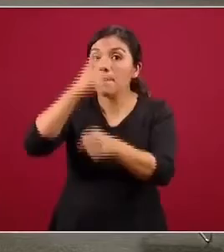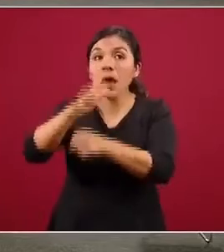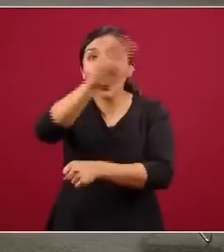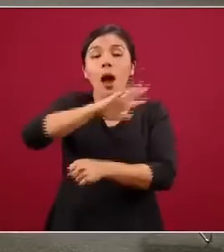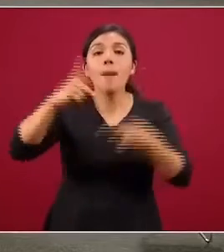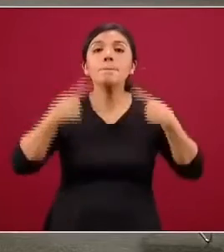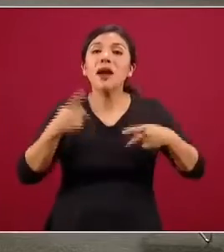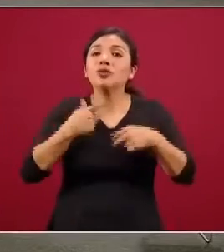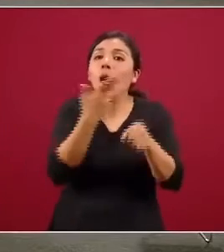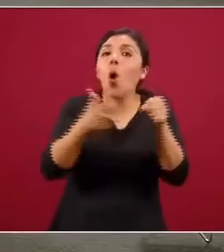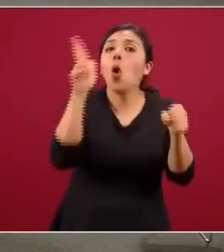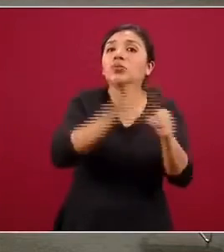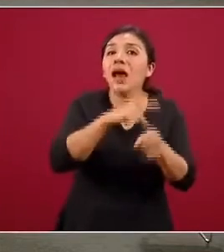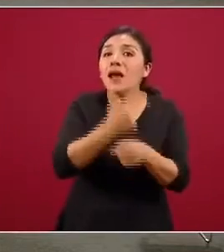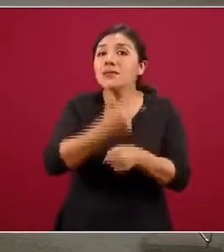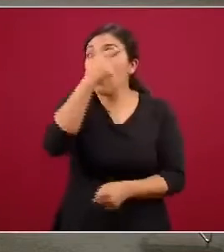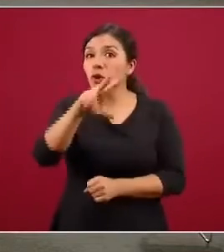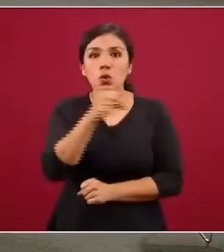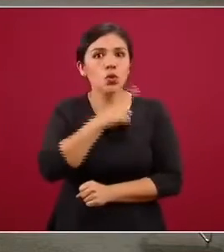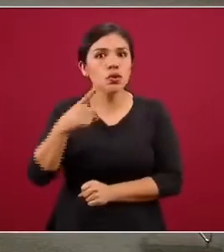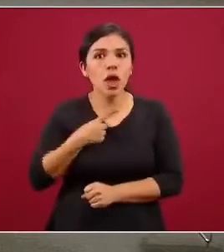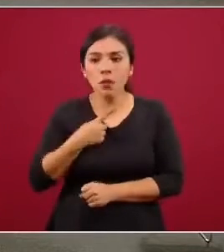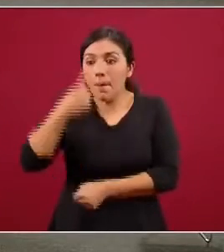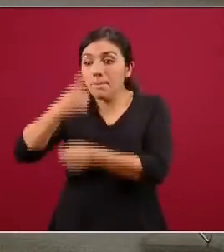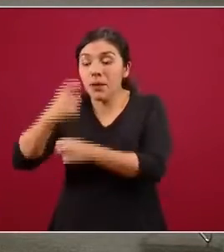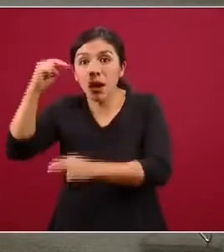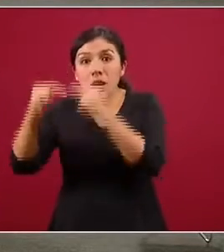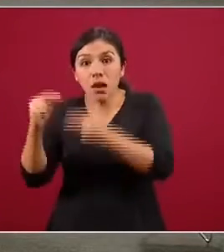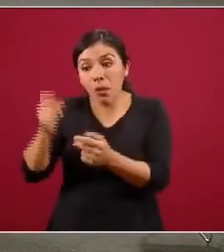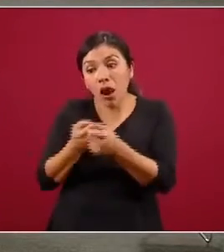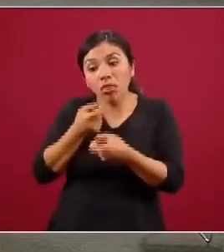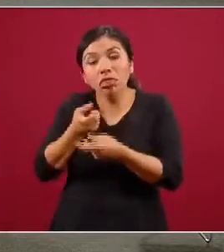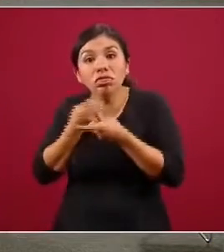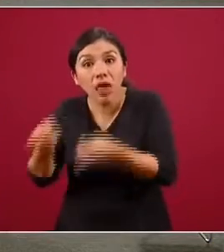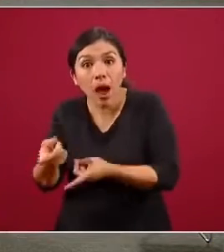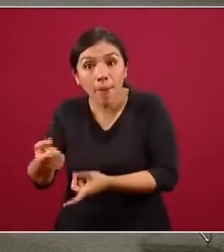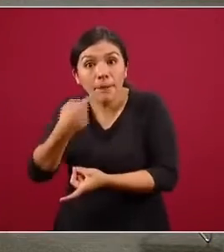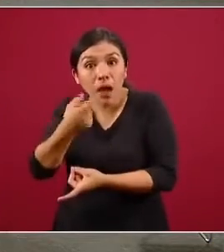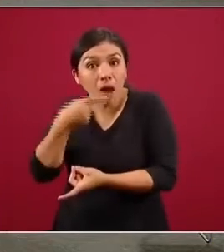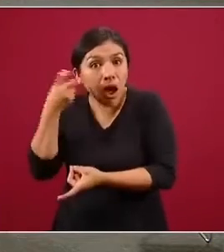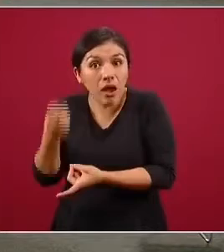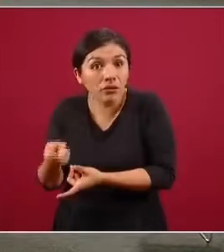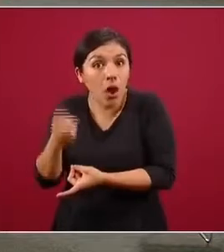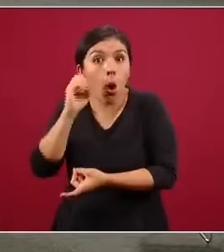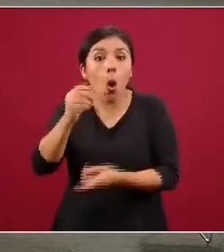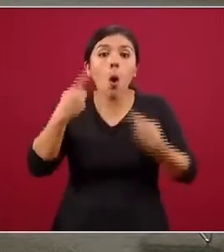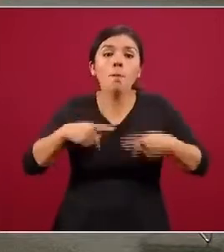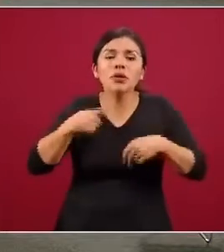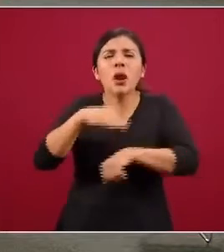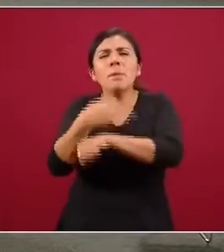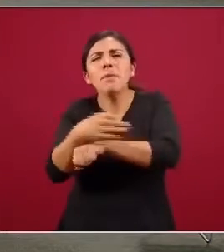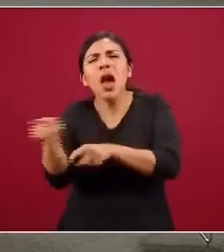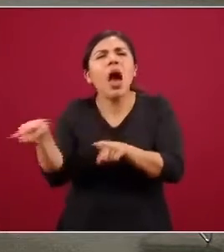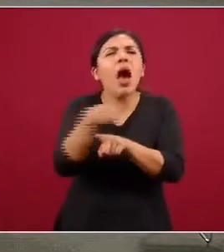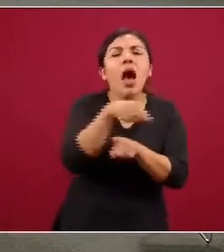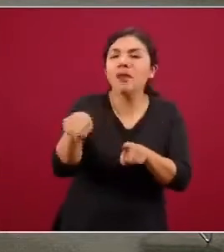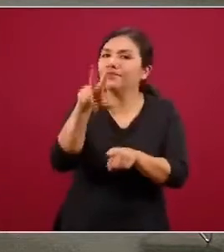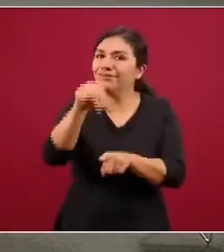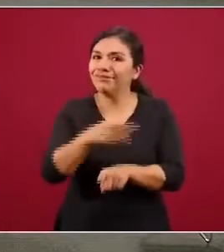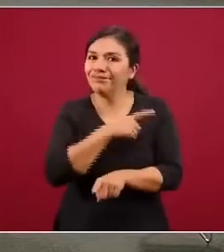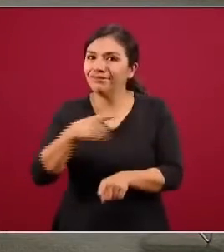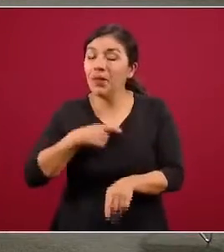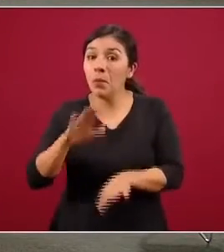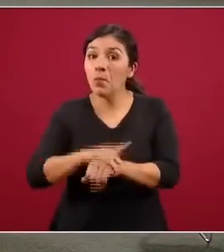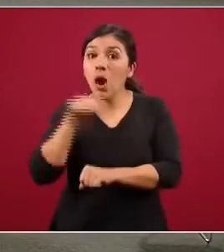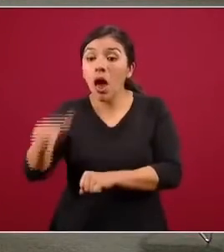pacientes hospitalizados. No debe de utilizarse en el primer nivel de atención ni en los pacientes ambulatorios, porque